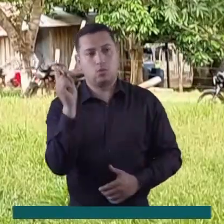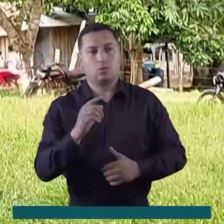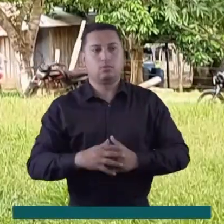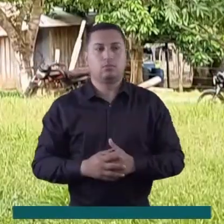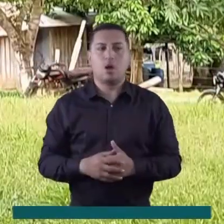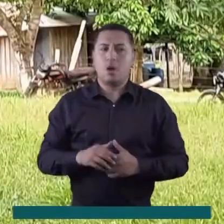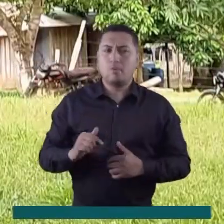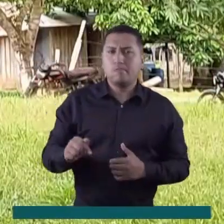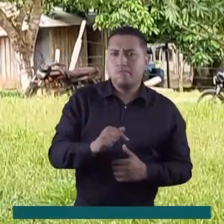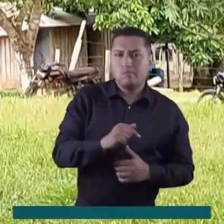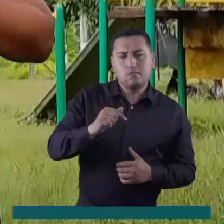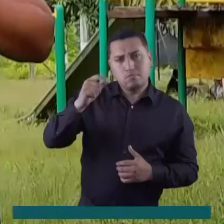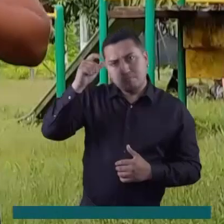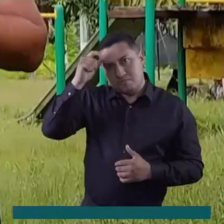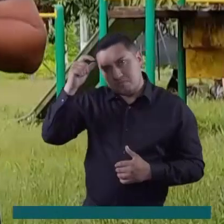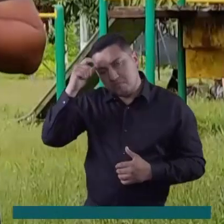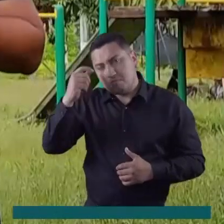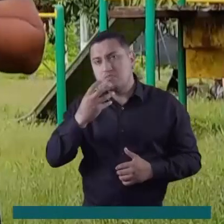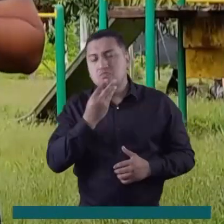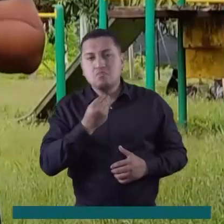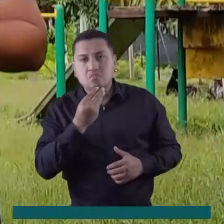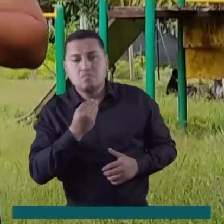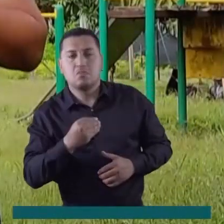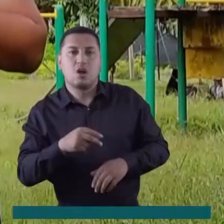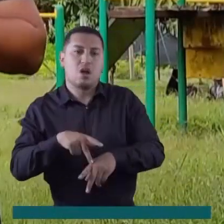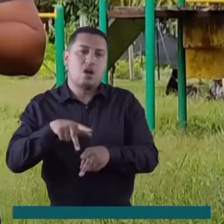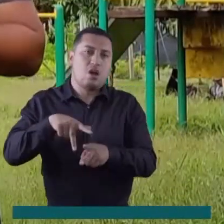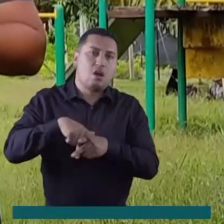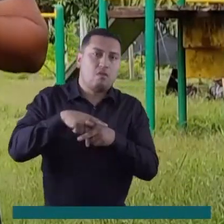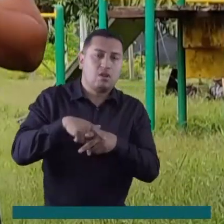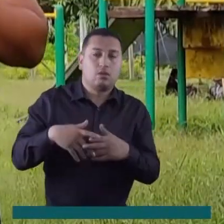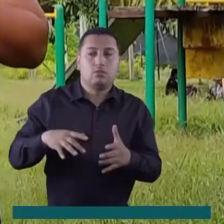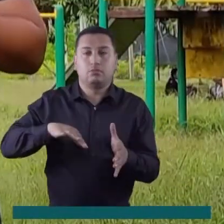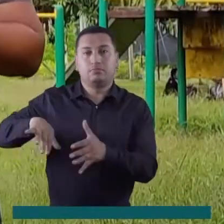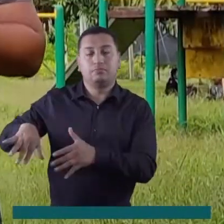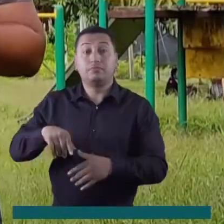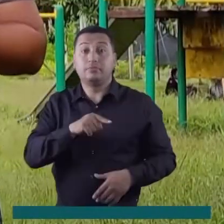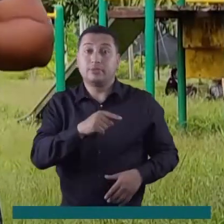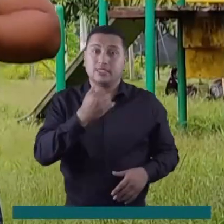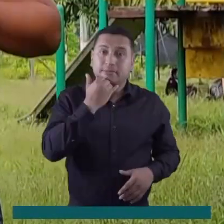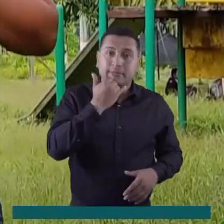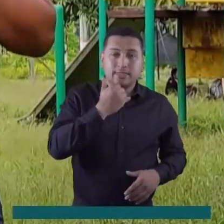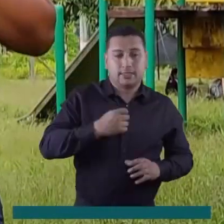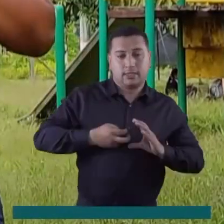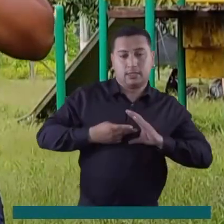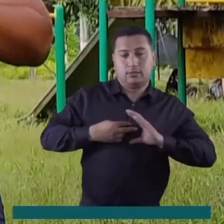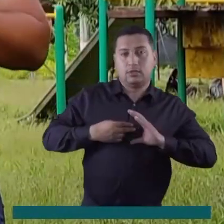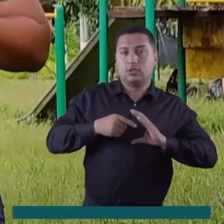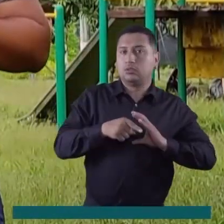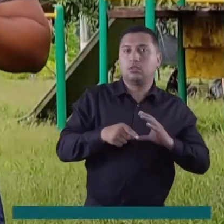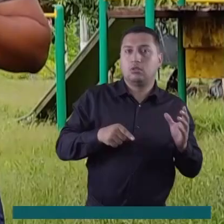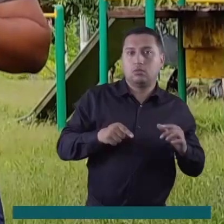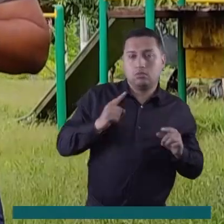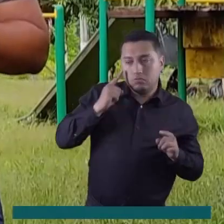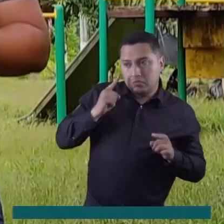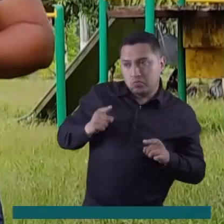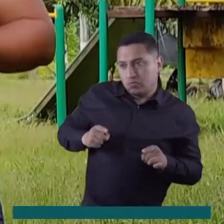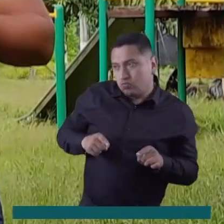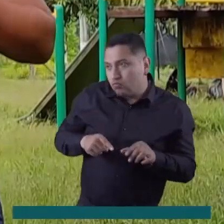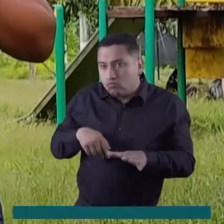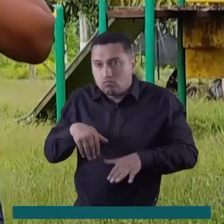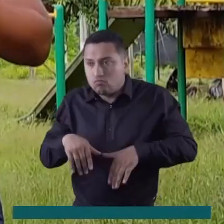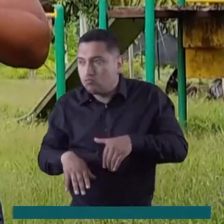perros caballitos pero resulta y acontece que el jaguar es una especie reguladora que hace un control biológico